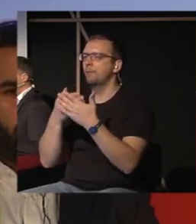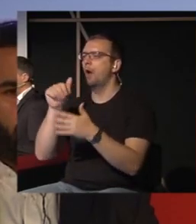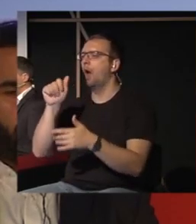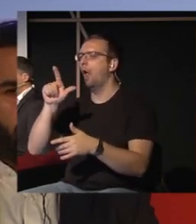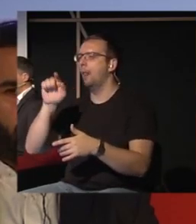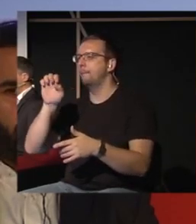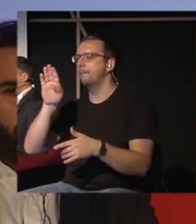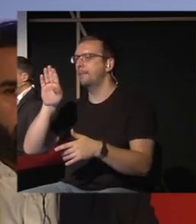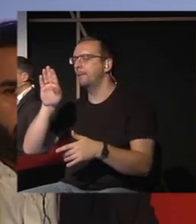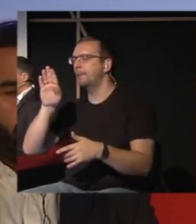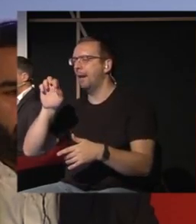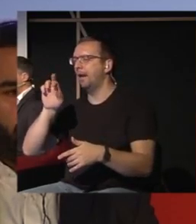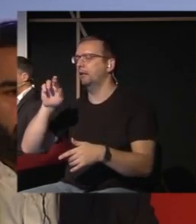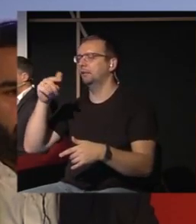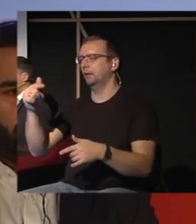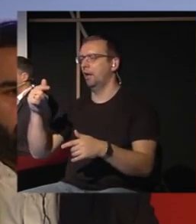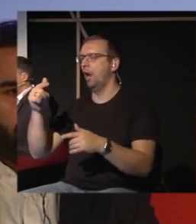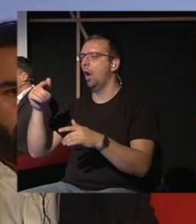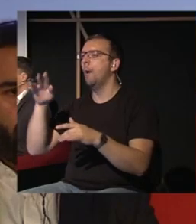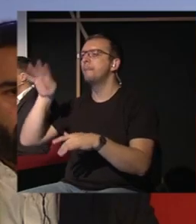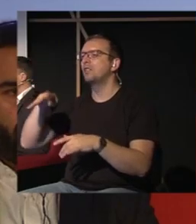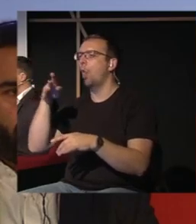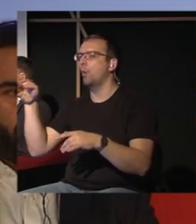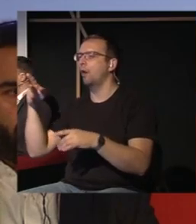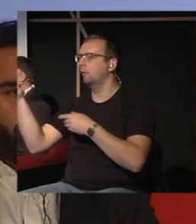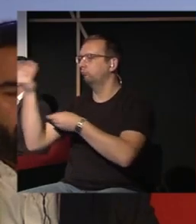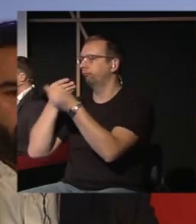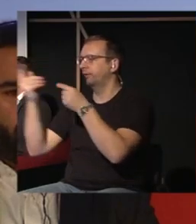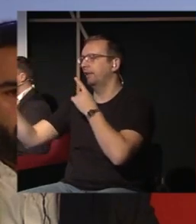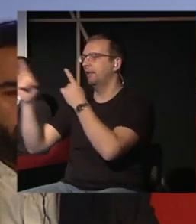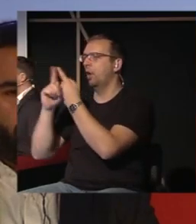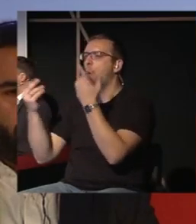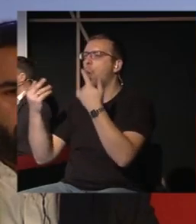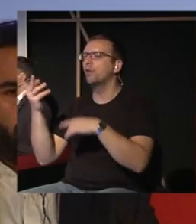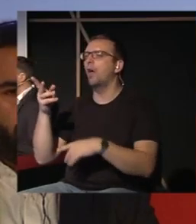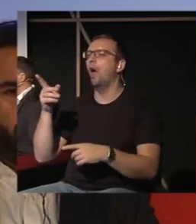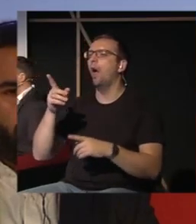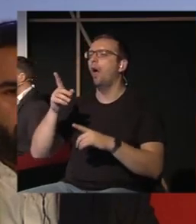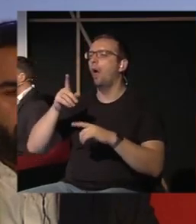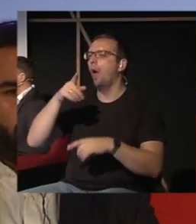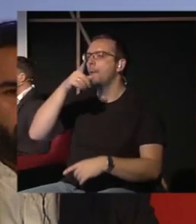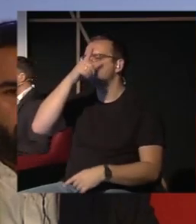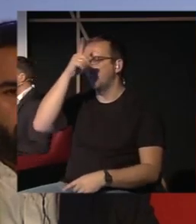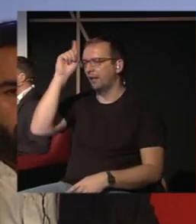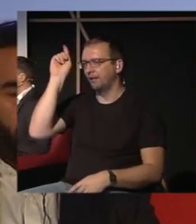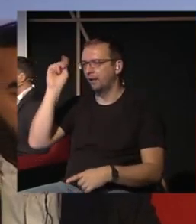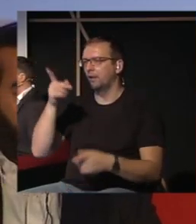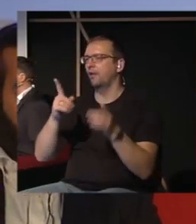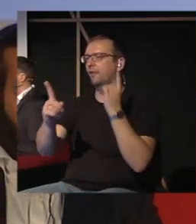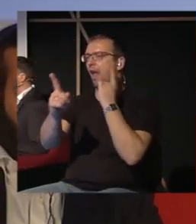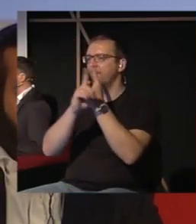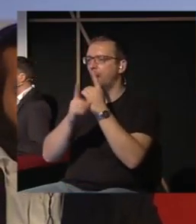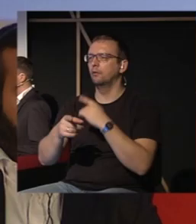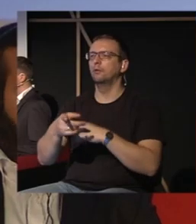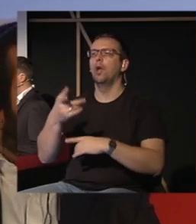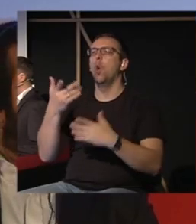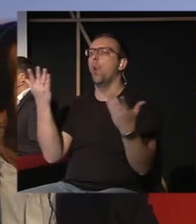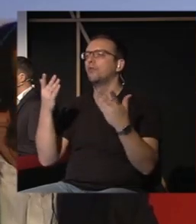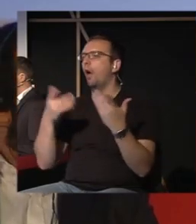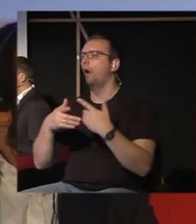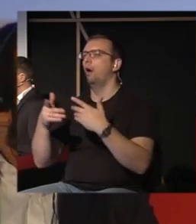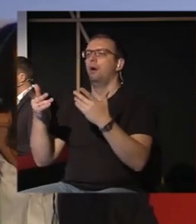Marcela del Atlético de Madrid, y allí estuvimos entre todos hablando y compartiendo ideas, y es cierto que muchos de nosotros llegamos a la misma